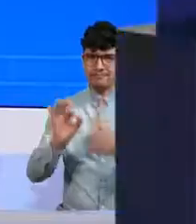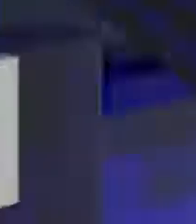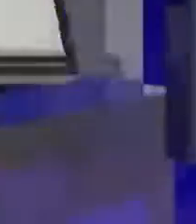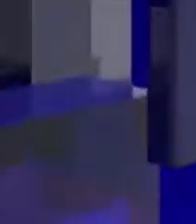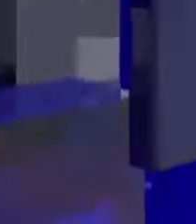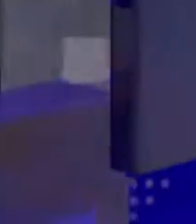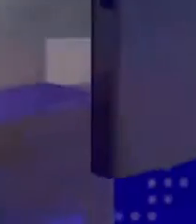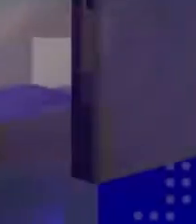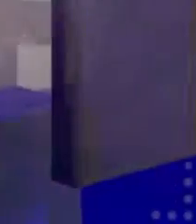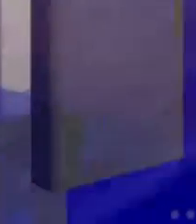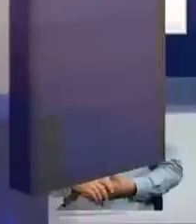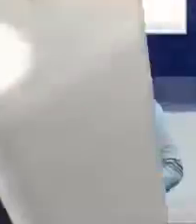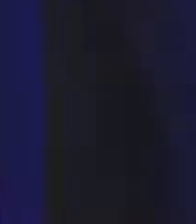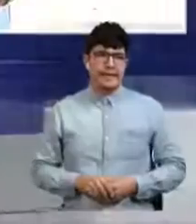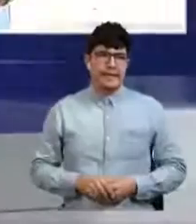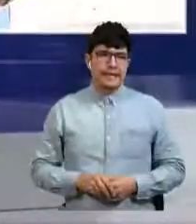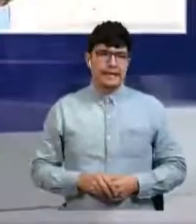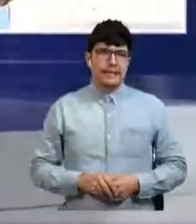tardes